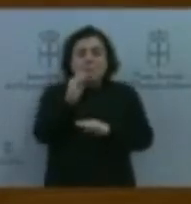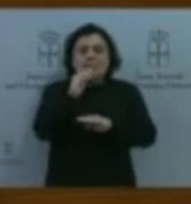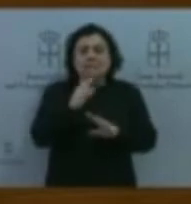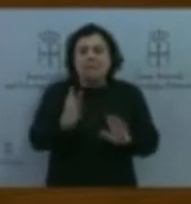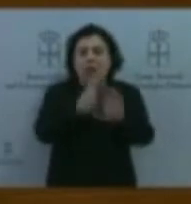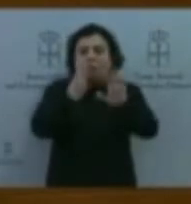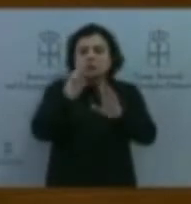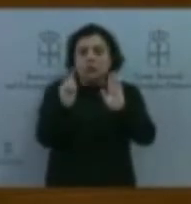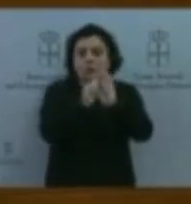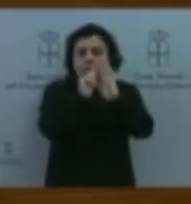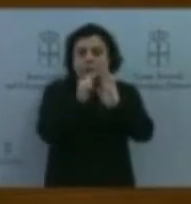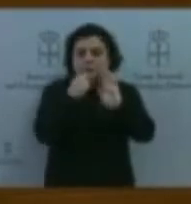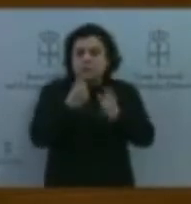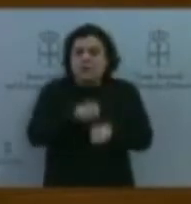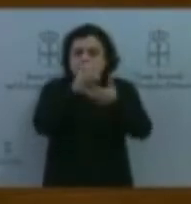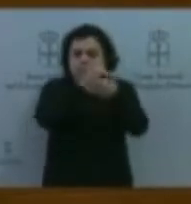situación de las residencias del ERA.